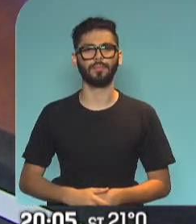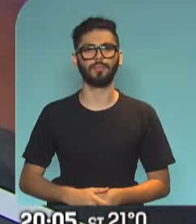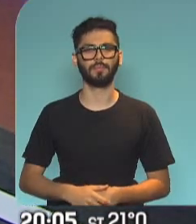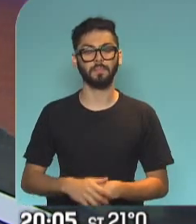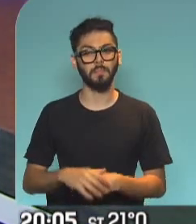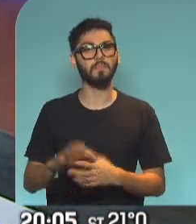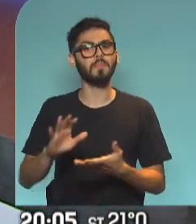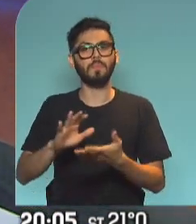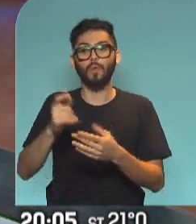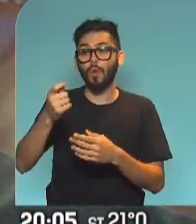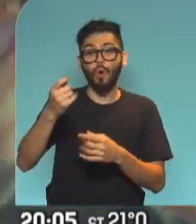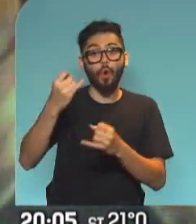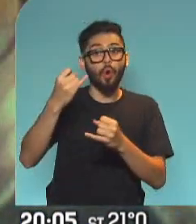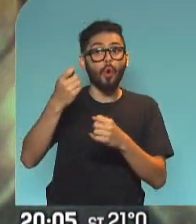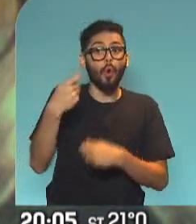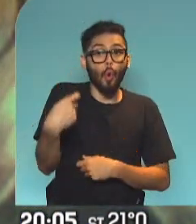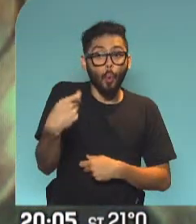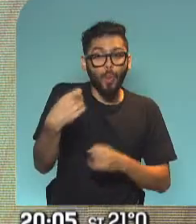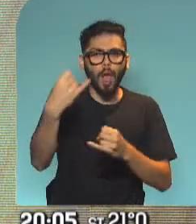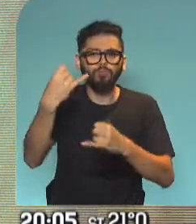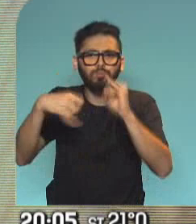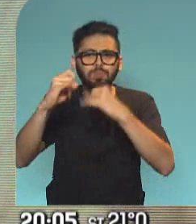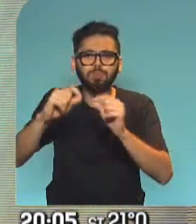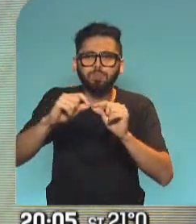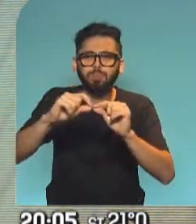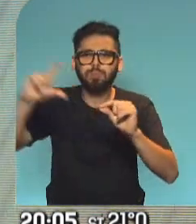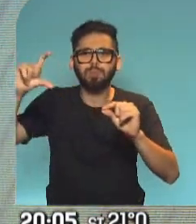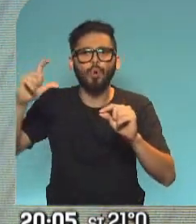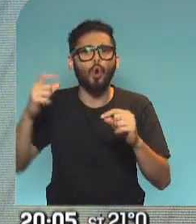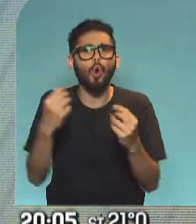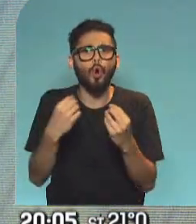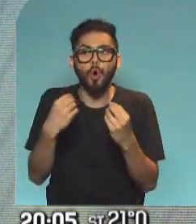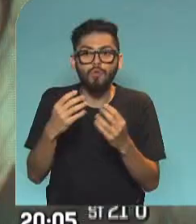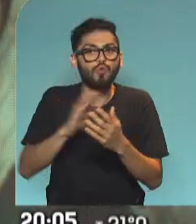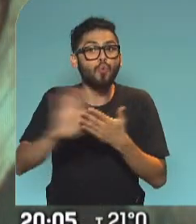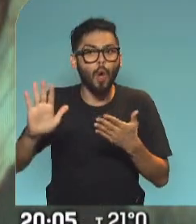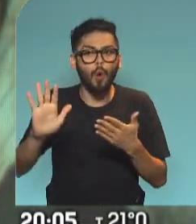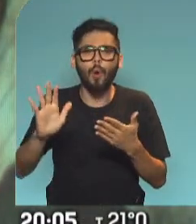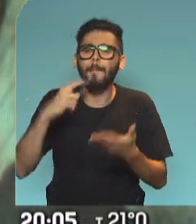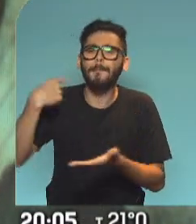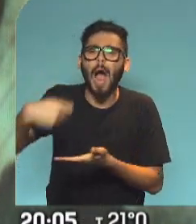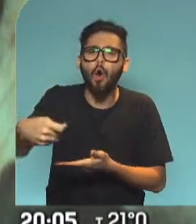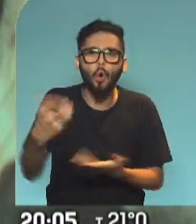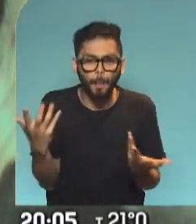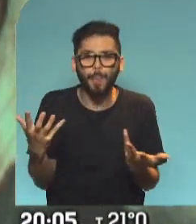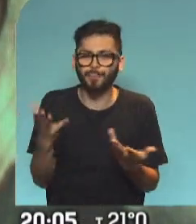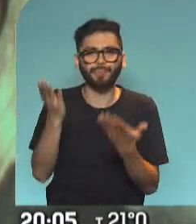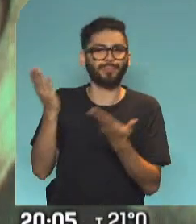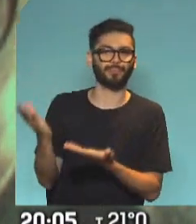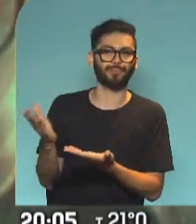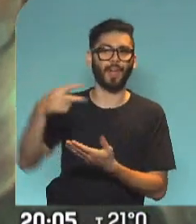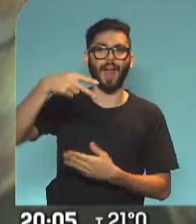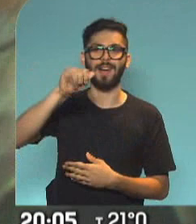Nueva fórmula de movilidad jubilatoria. ¿Cómo van a ser los pagos? Te los explica Nazarena Lopanga. ¿Cómo estás, Nasa? ¿Cómo estás, Gaby? Buenas noches. Bueno, a